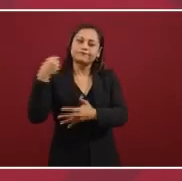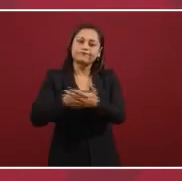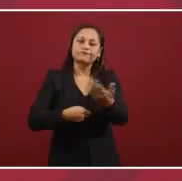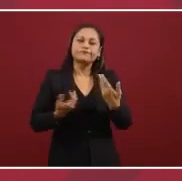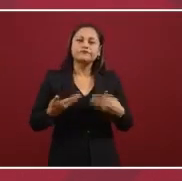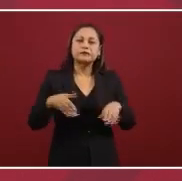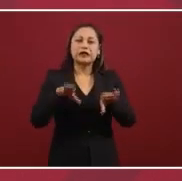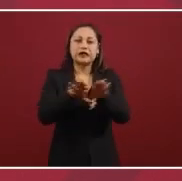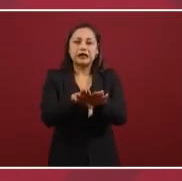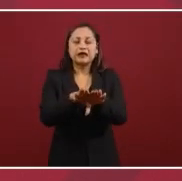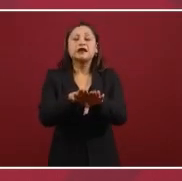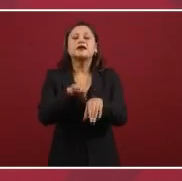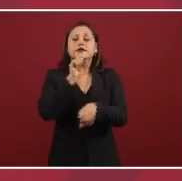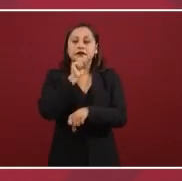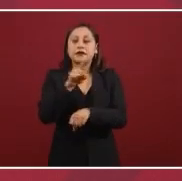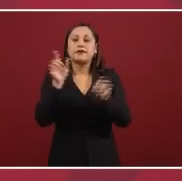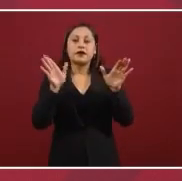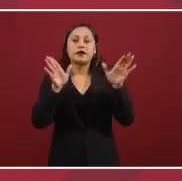el aeropuerto,